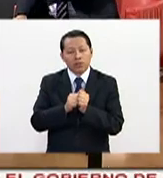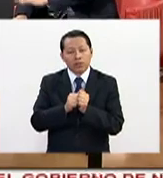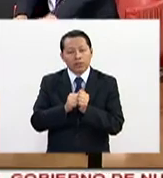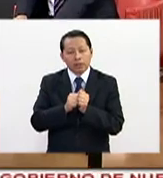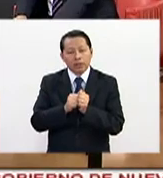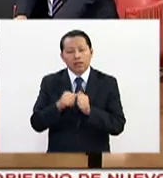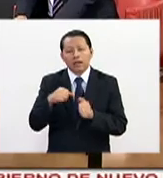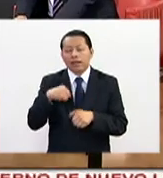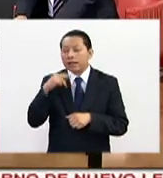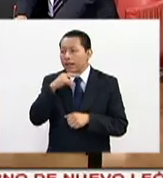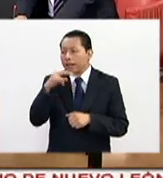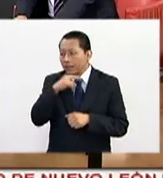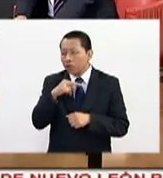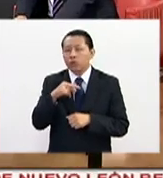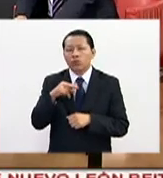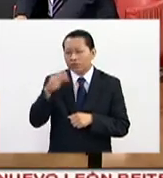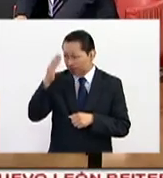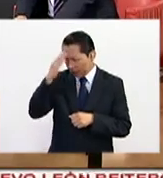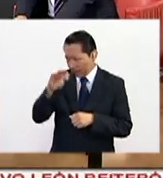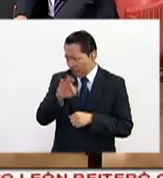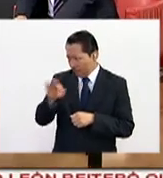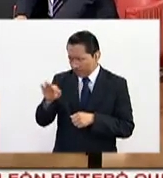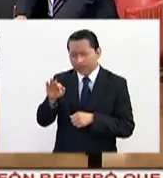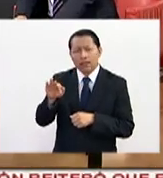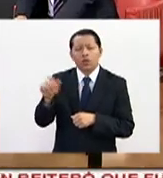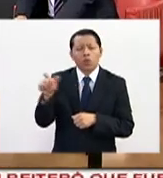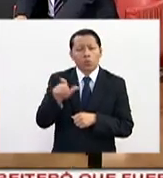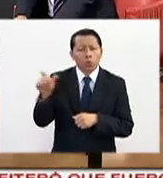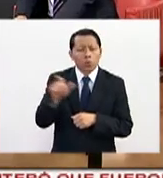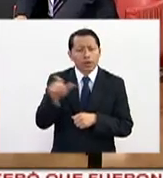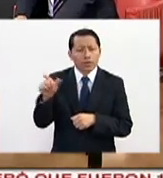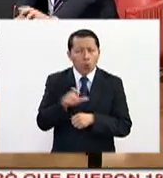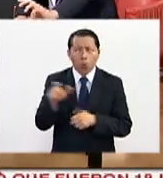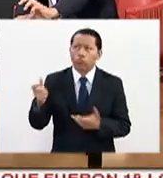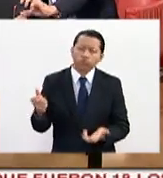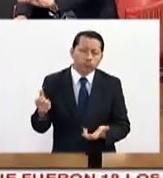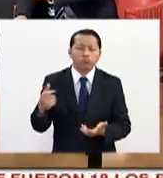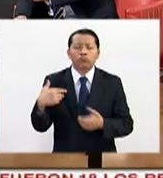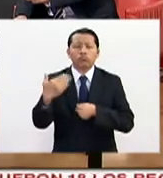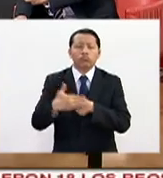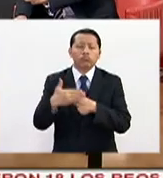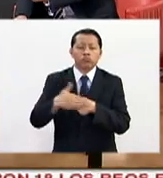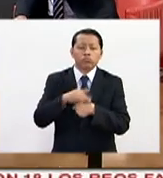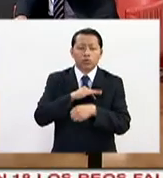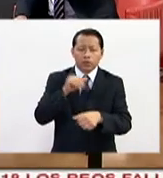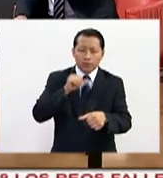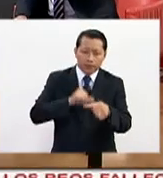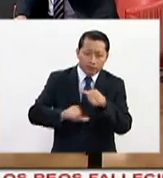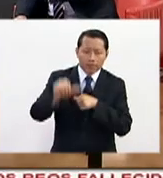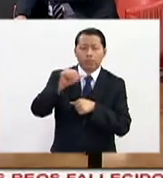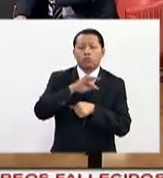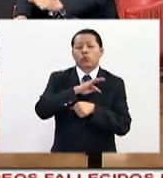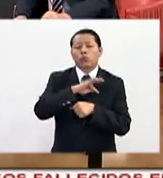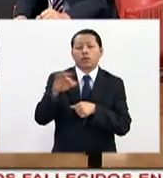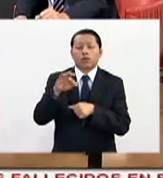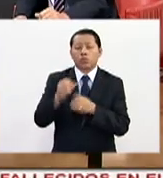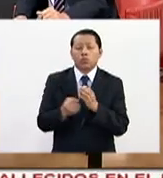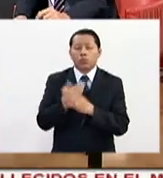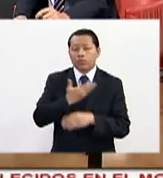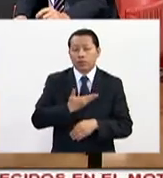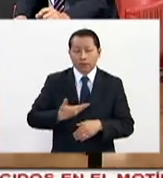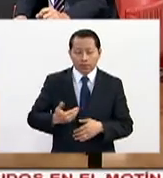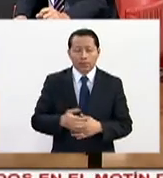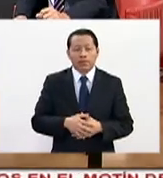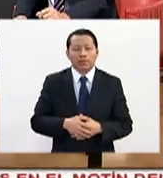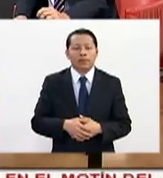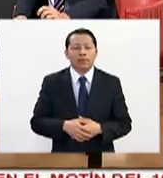importante. Rapidísimo, ¿se sabe la fecha exacta de cuándo se va a cambiar el presidente? ¿Cuándo ya se tendría el nuevo presidente cubano?